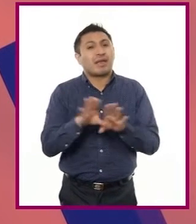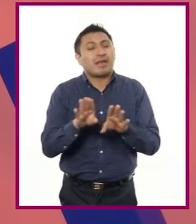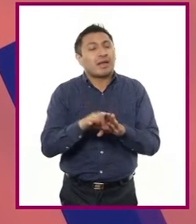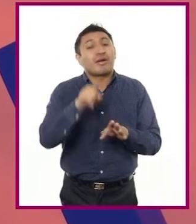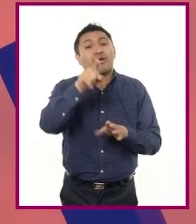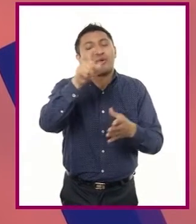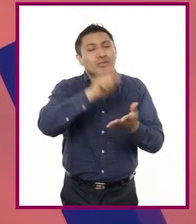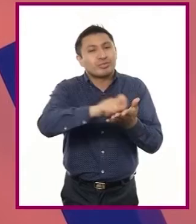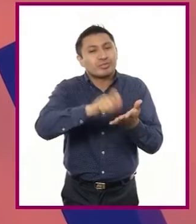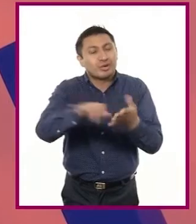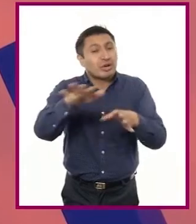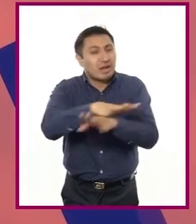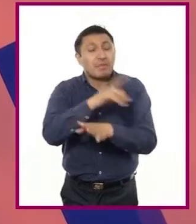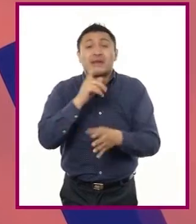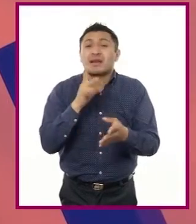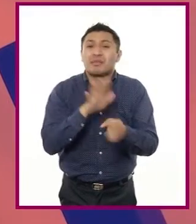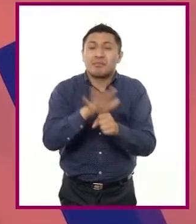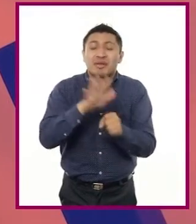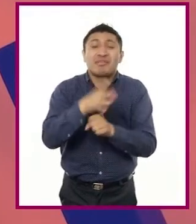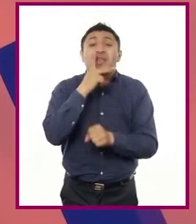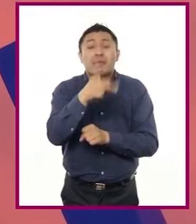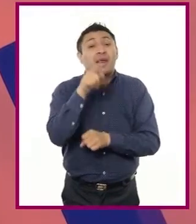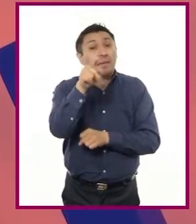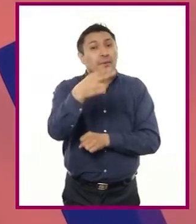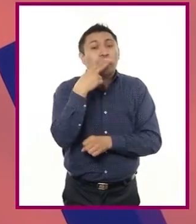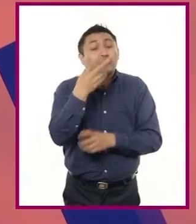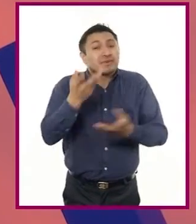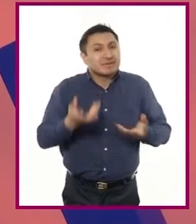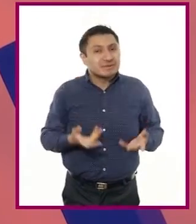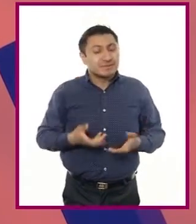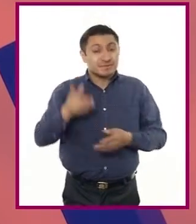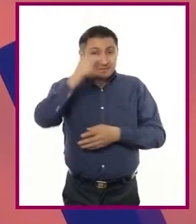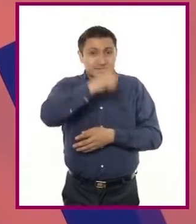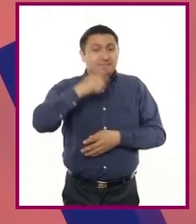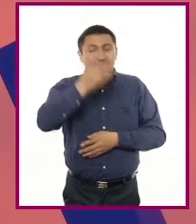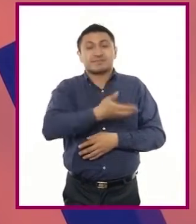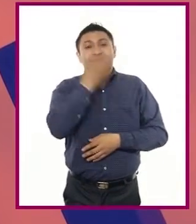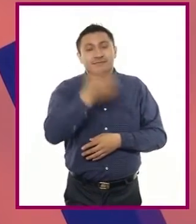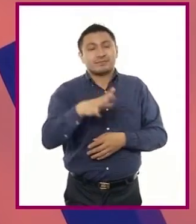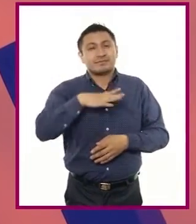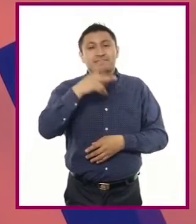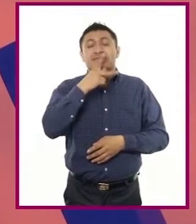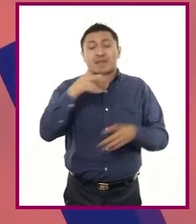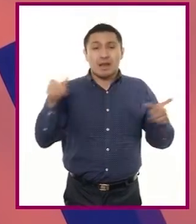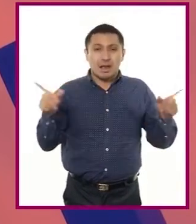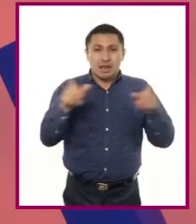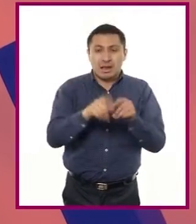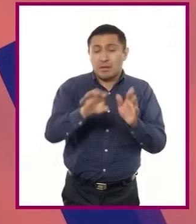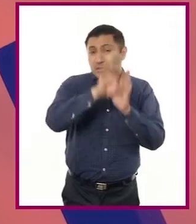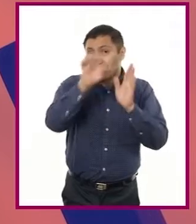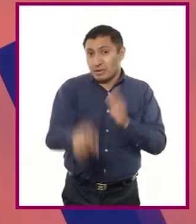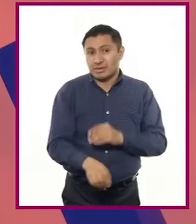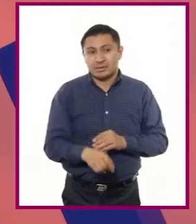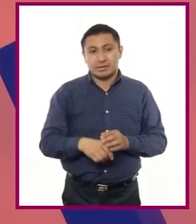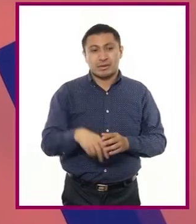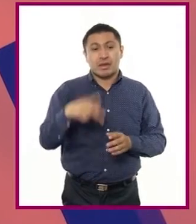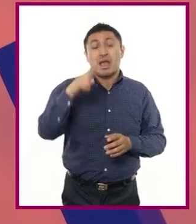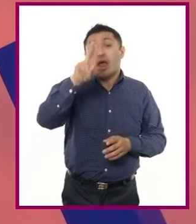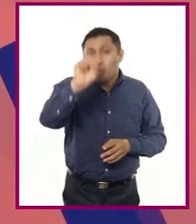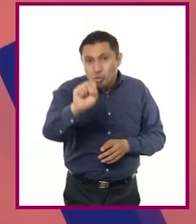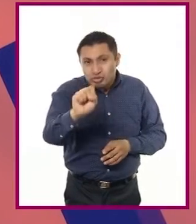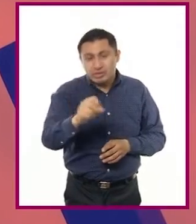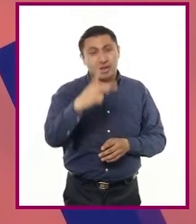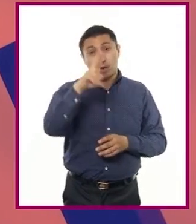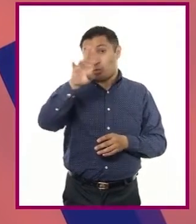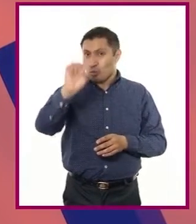decirlo? En el lenguaje coloquial es frecuente el acortamiento de palabras. Por ejemplo, pus en vez